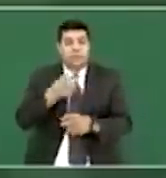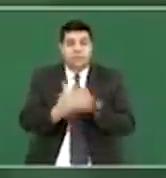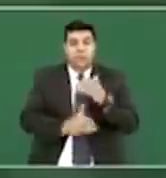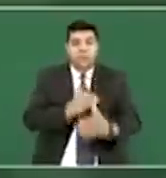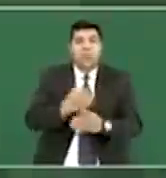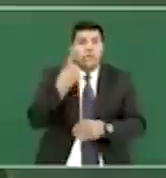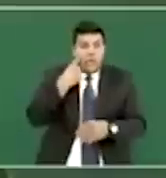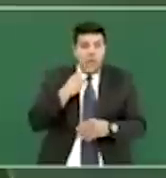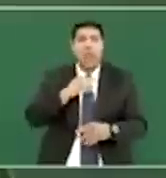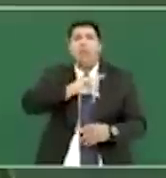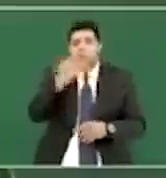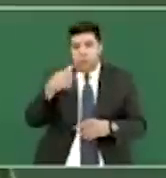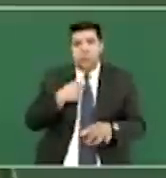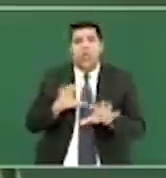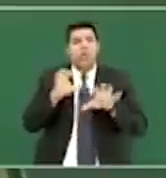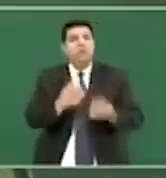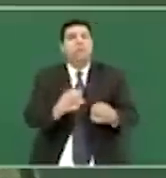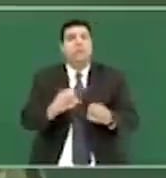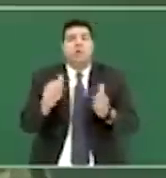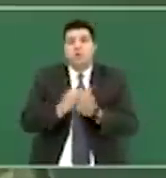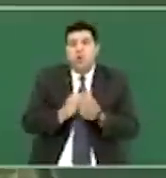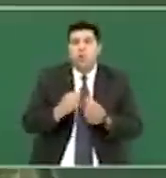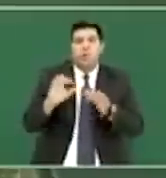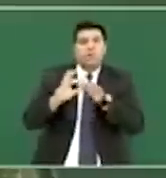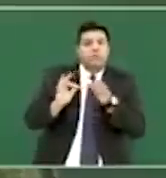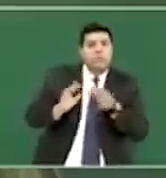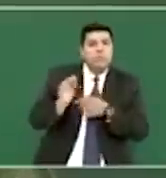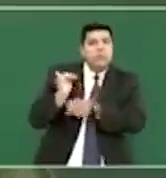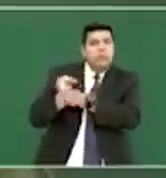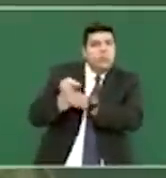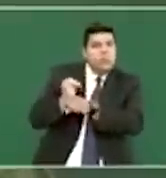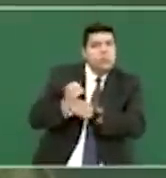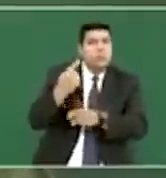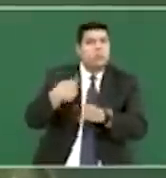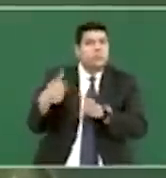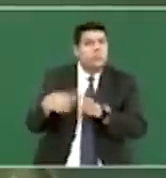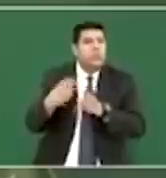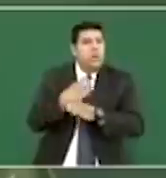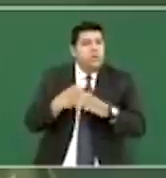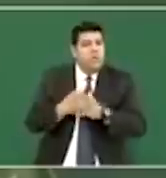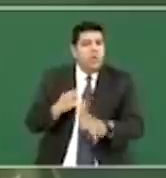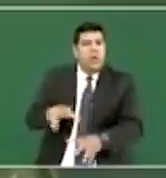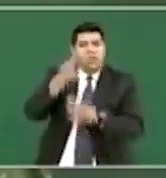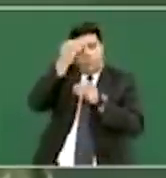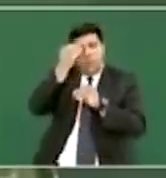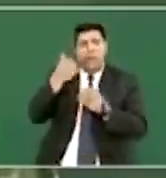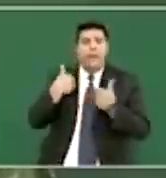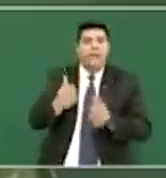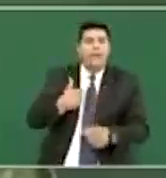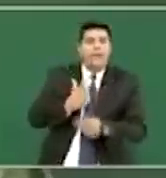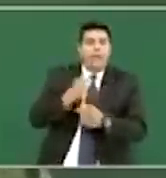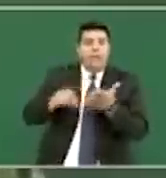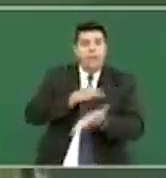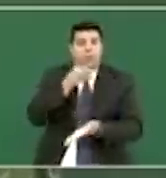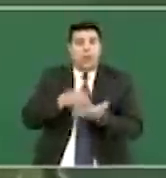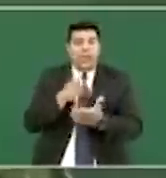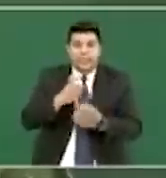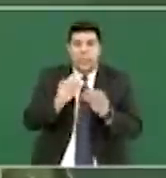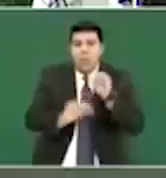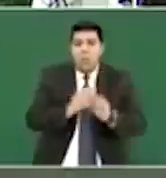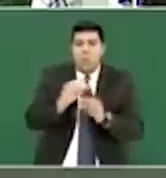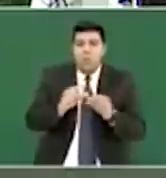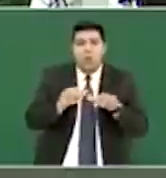a actuar en contra de ellos en base a la información que se tiene de esas áreas conflictivas. De esta manera vamos